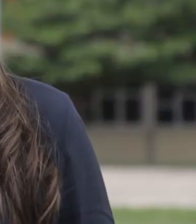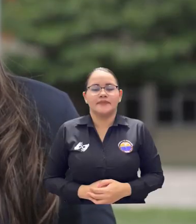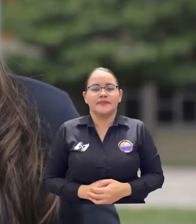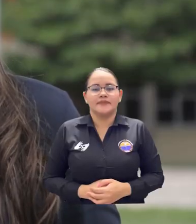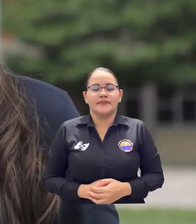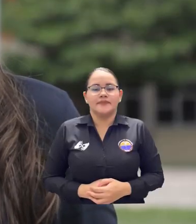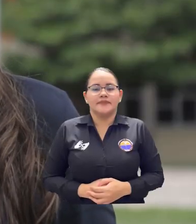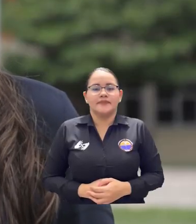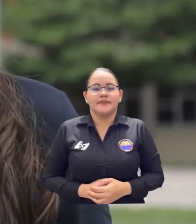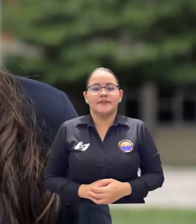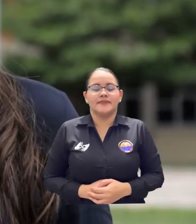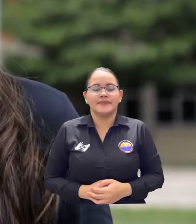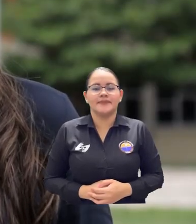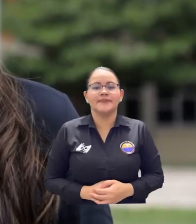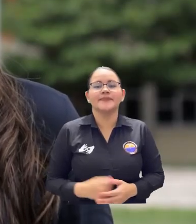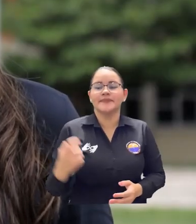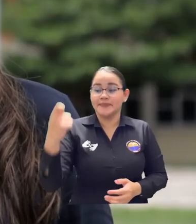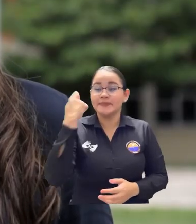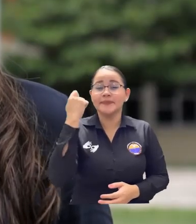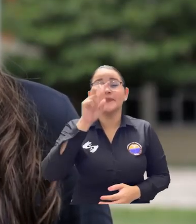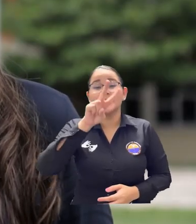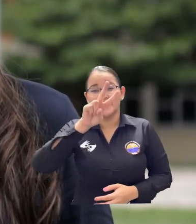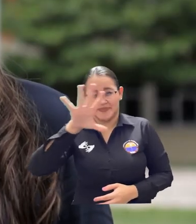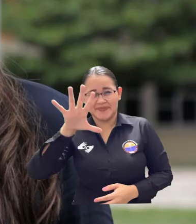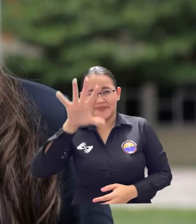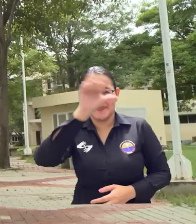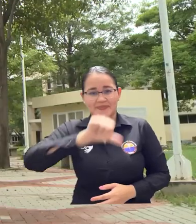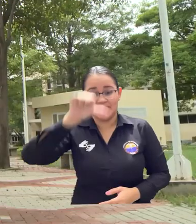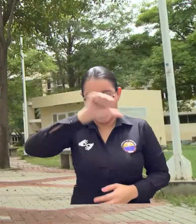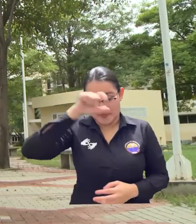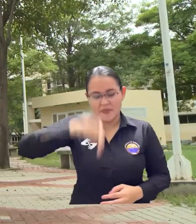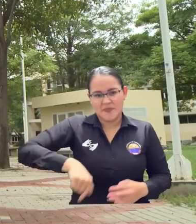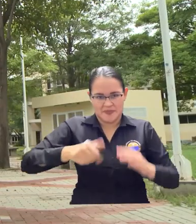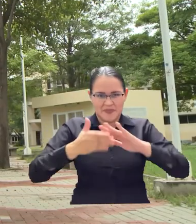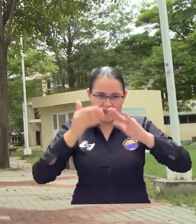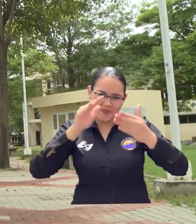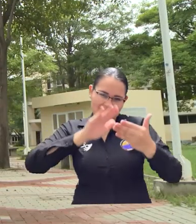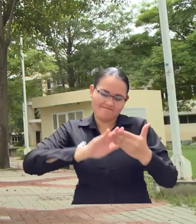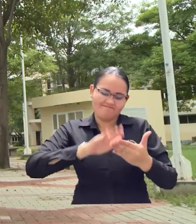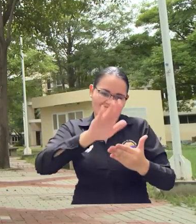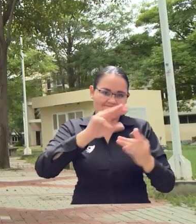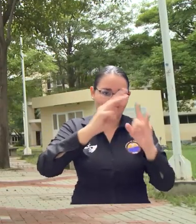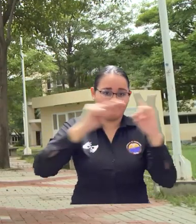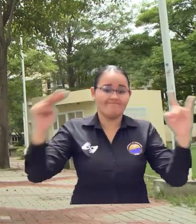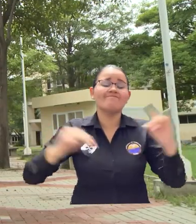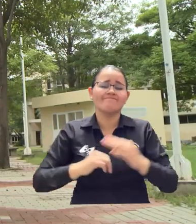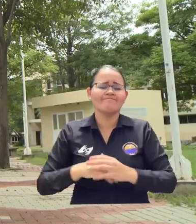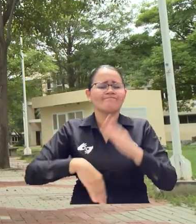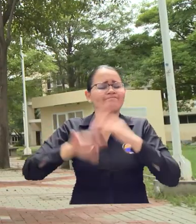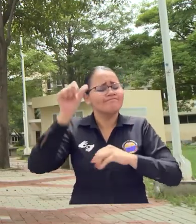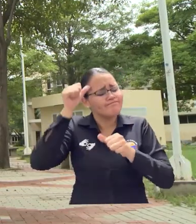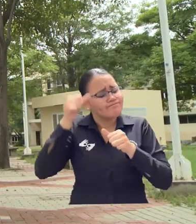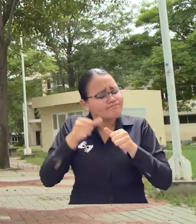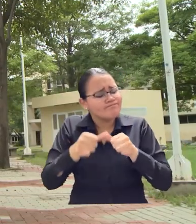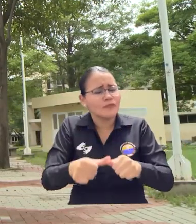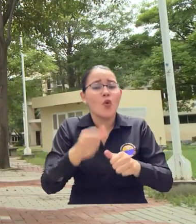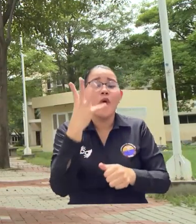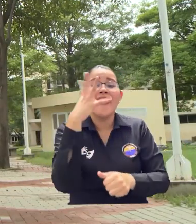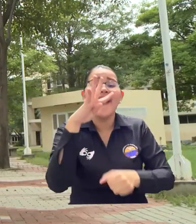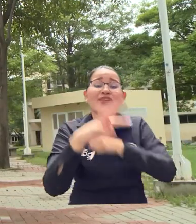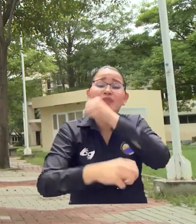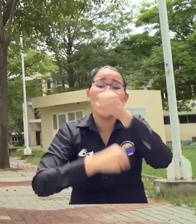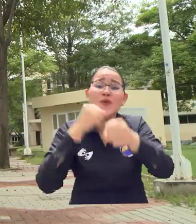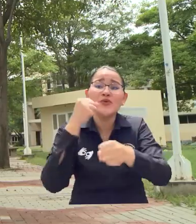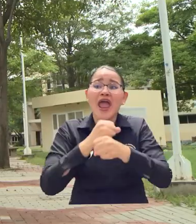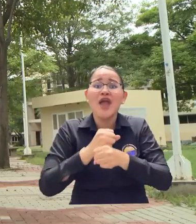El pasado 25 de agosto, la comunidad universitaria se unió desde sus hogares para conmemorar los 14 años que cumplió de estar al aire nuestra